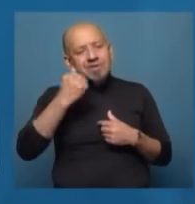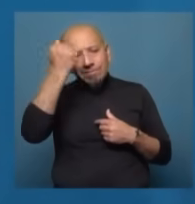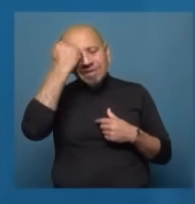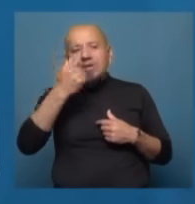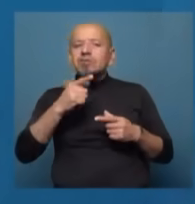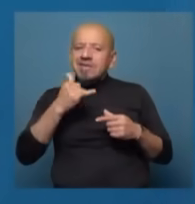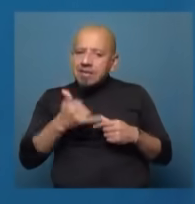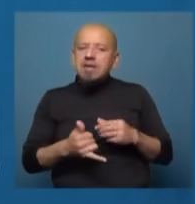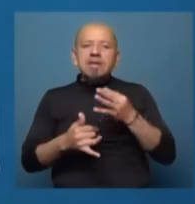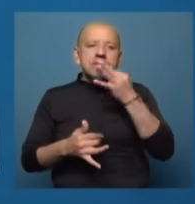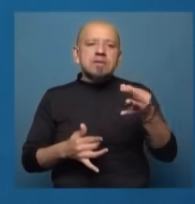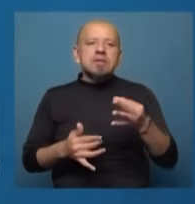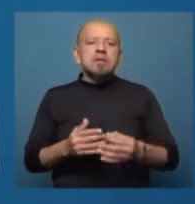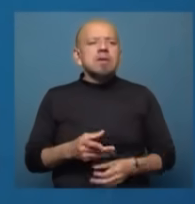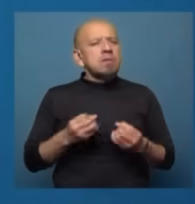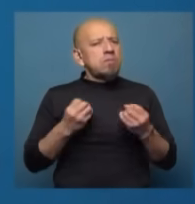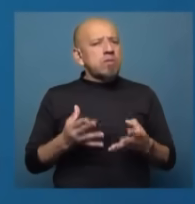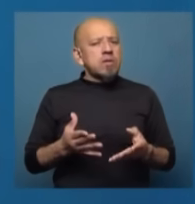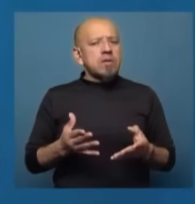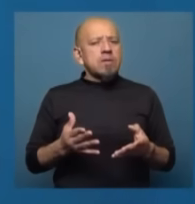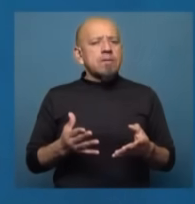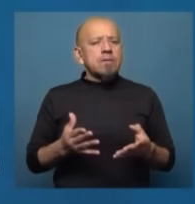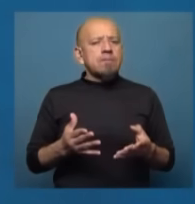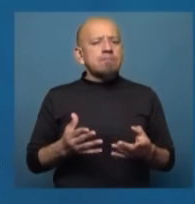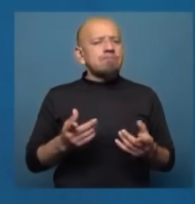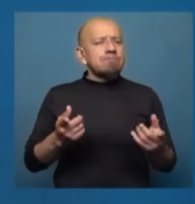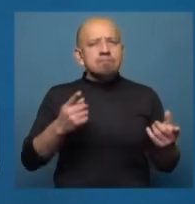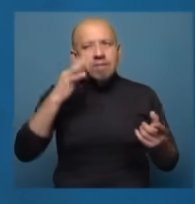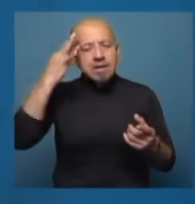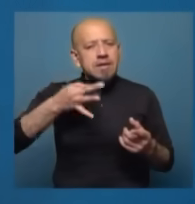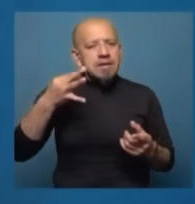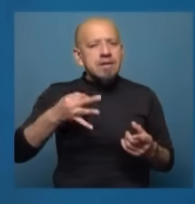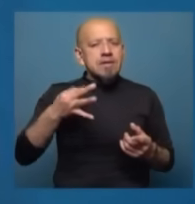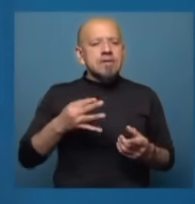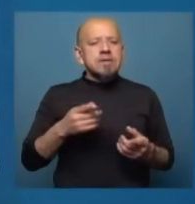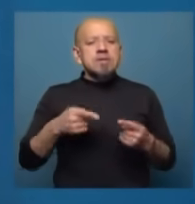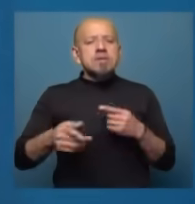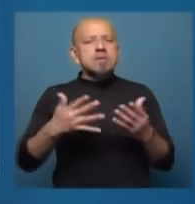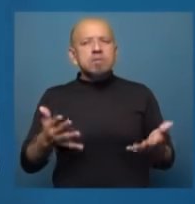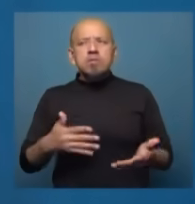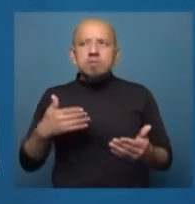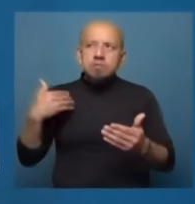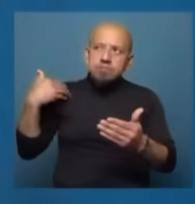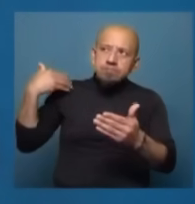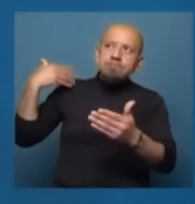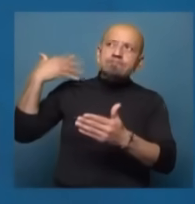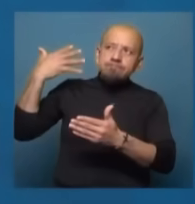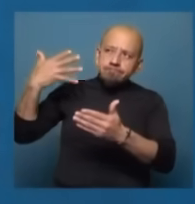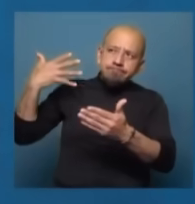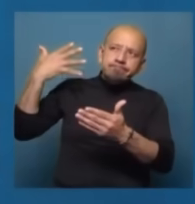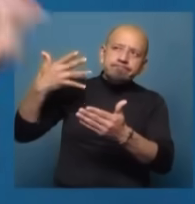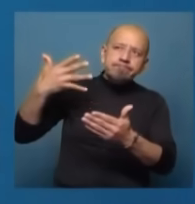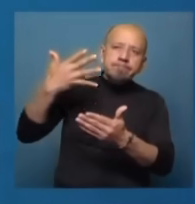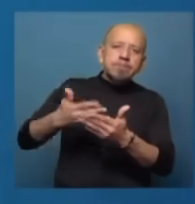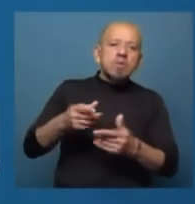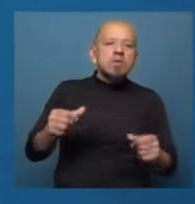contado porque en realidad creo que si vas poniendo en contexto todo el tiempo cuando hacen el nuevo acto